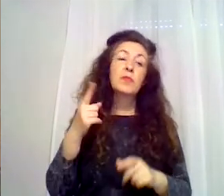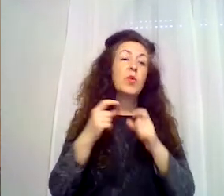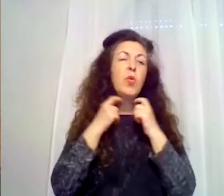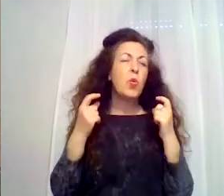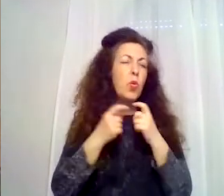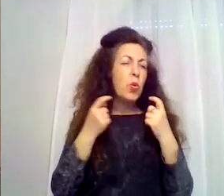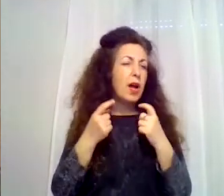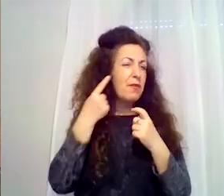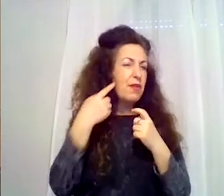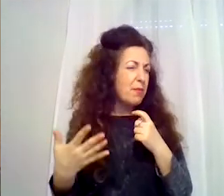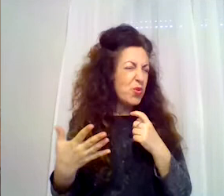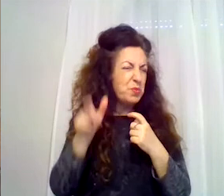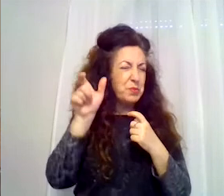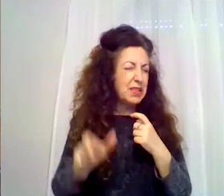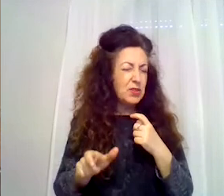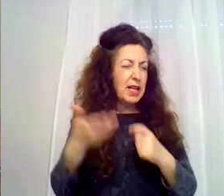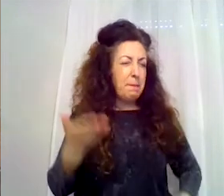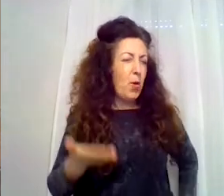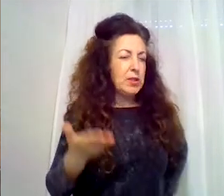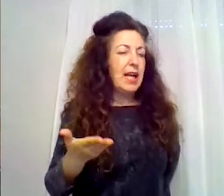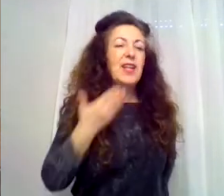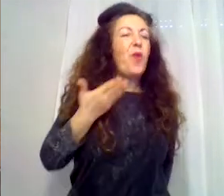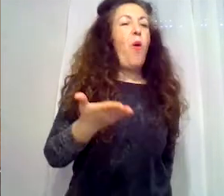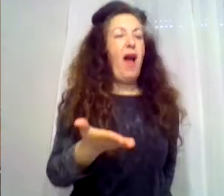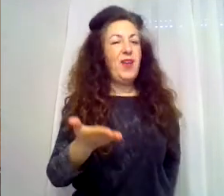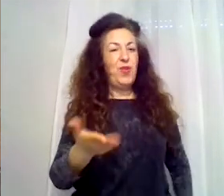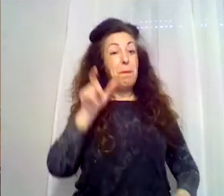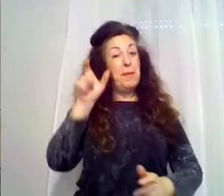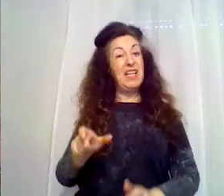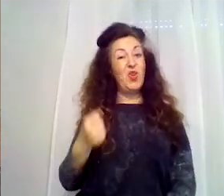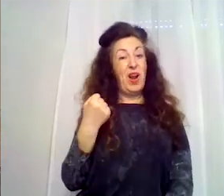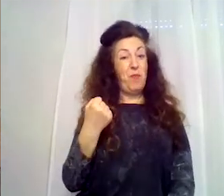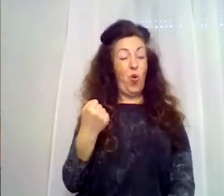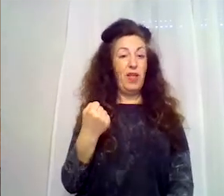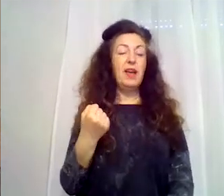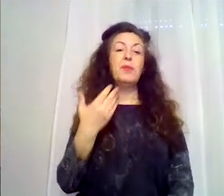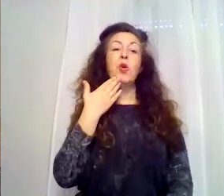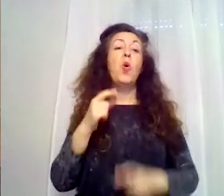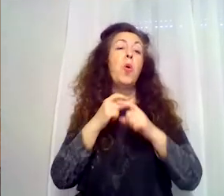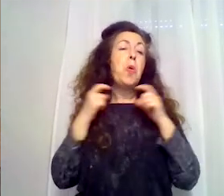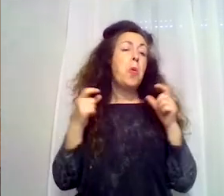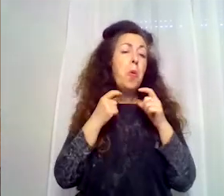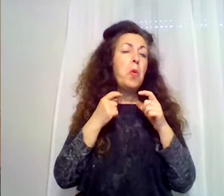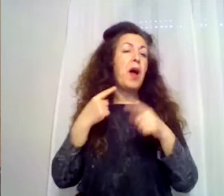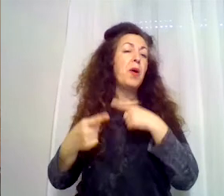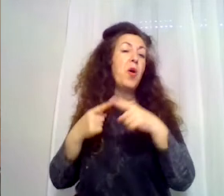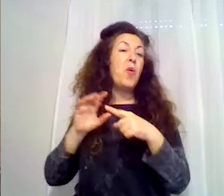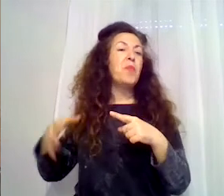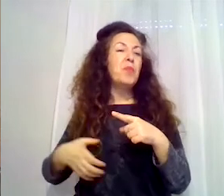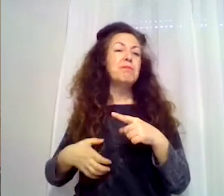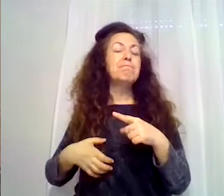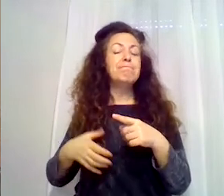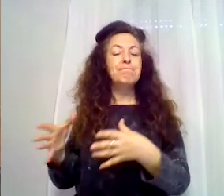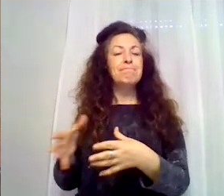ocurre la Edad Media, es decir, lo que queda en medio del clasicismo y del Renacimiento. Y